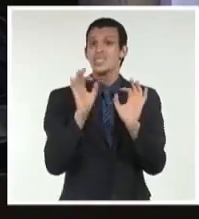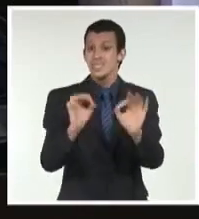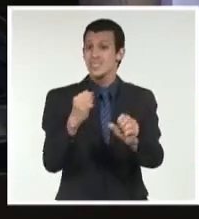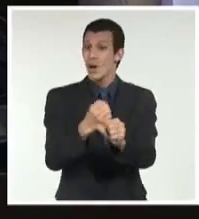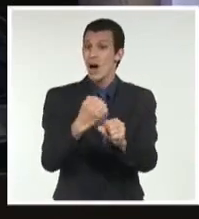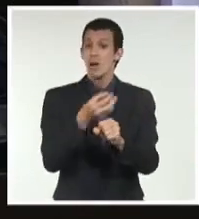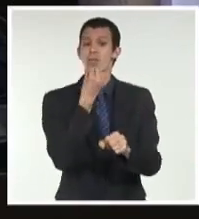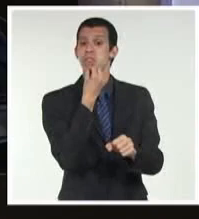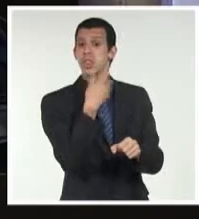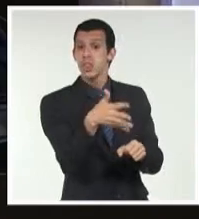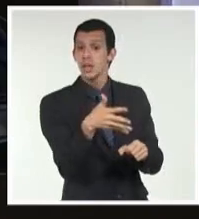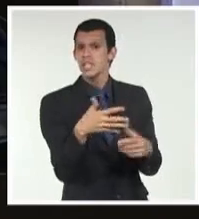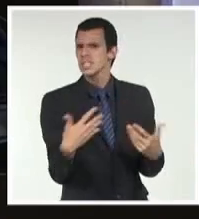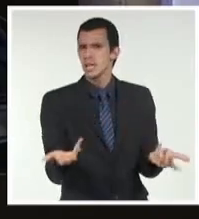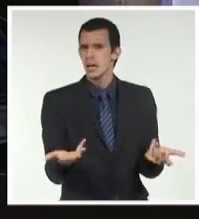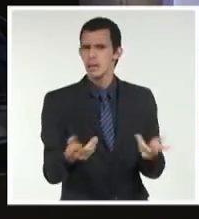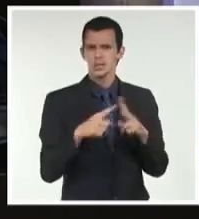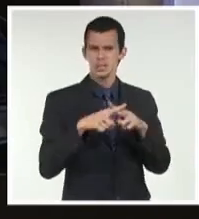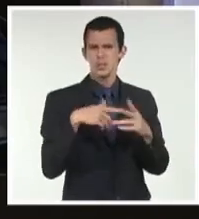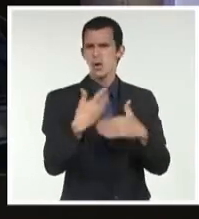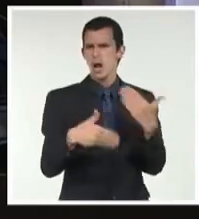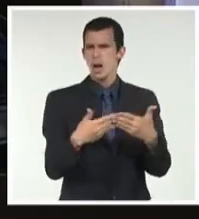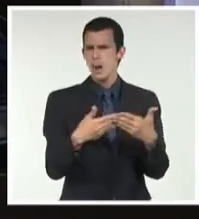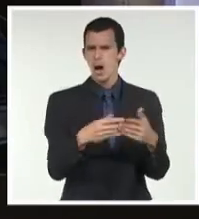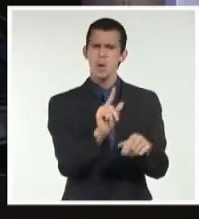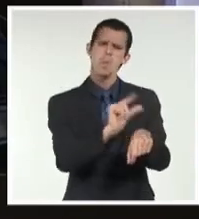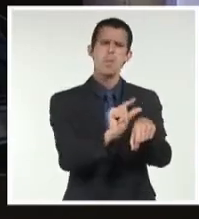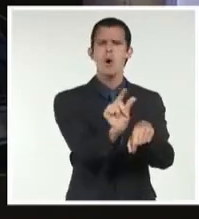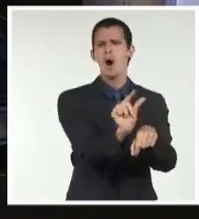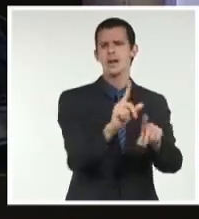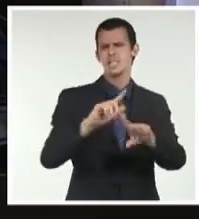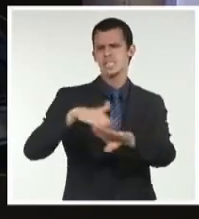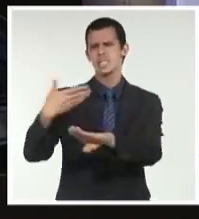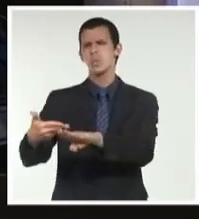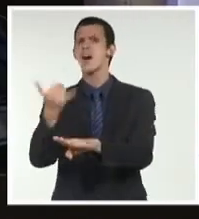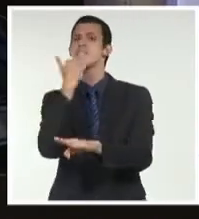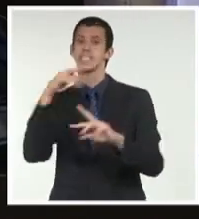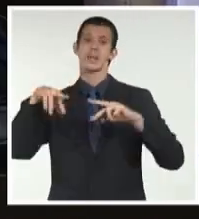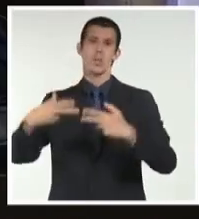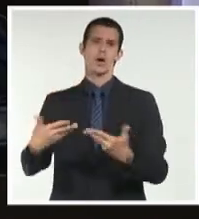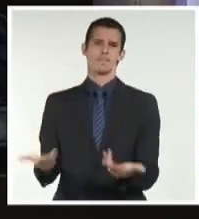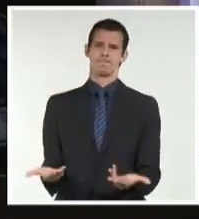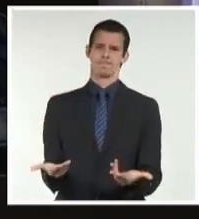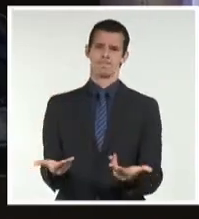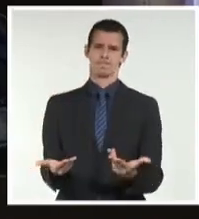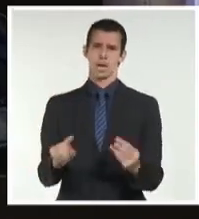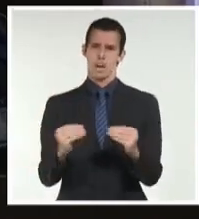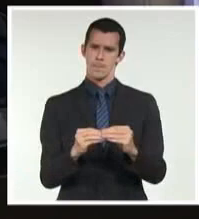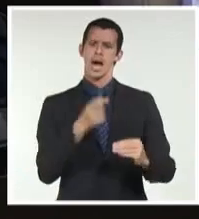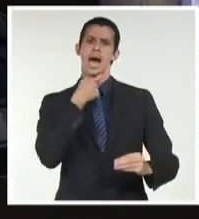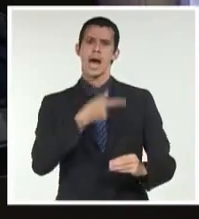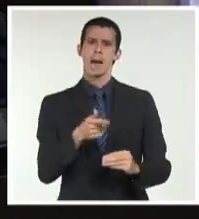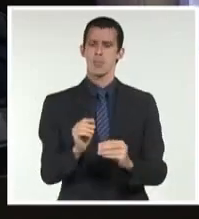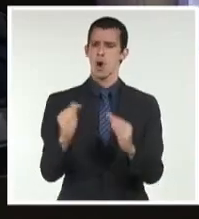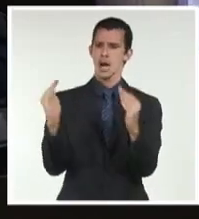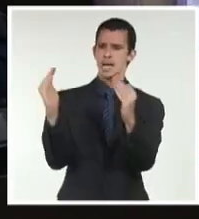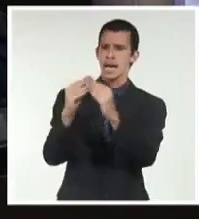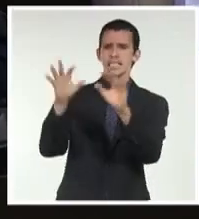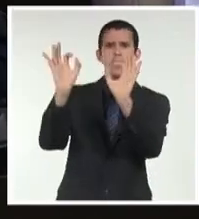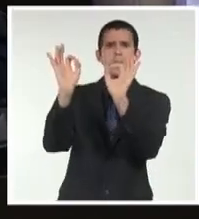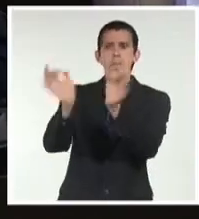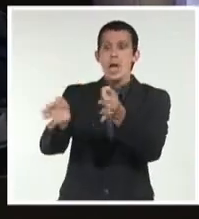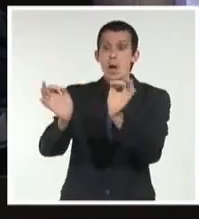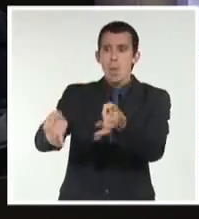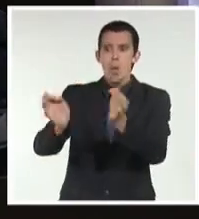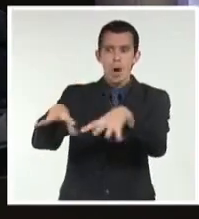Hay que planificar mejor los apagones para tratar de evitar que la afectación a una misma persona, a un mismo circuito, a una misma familia,